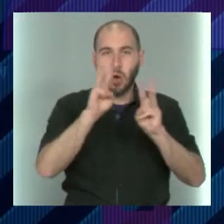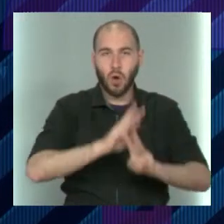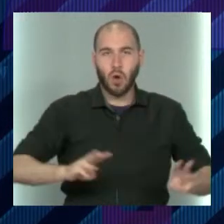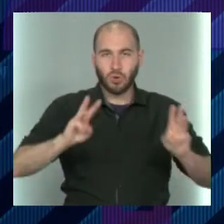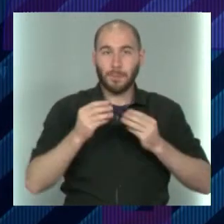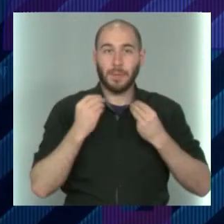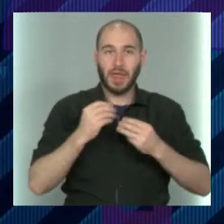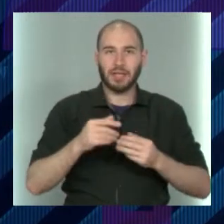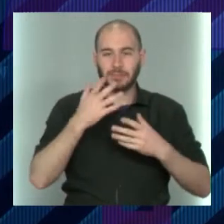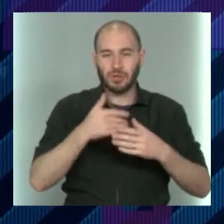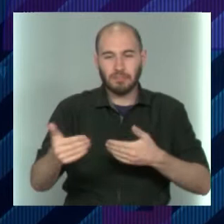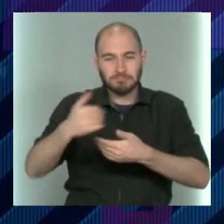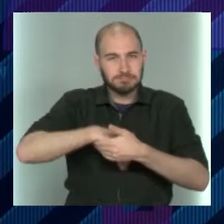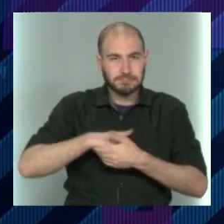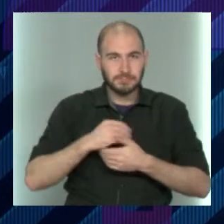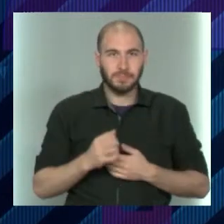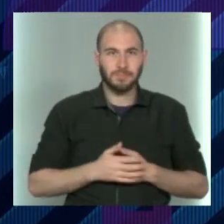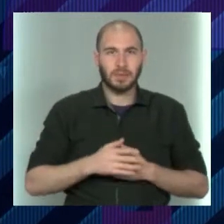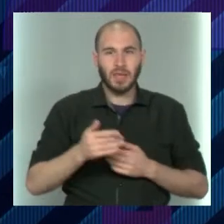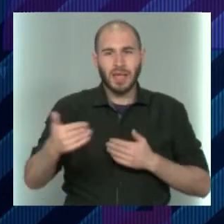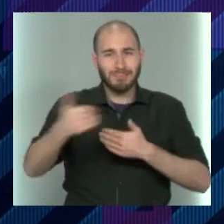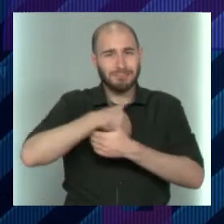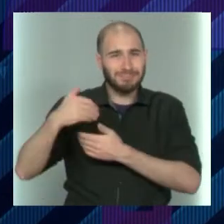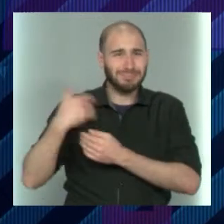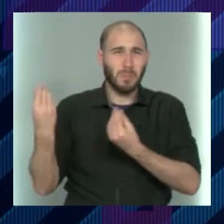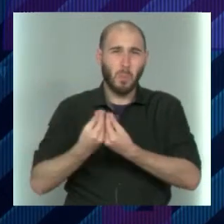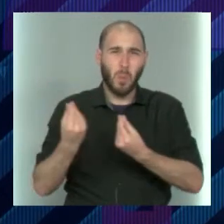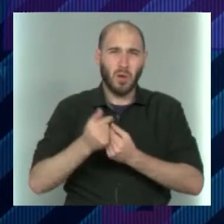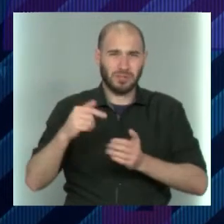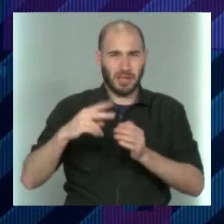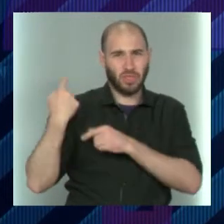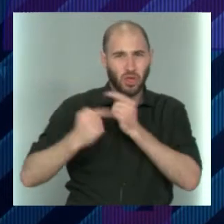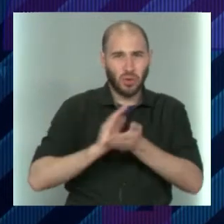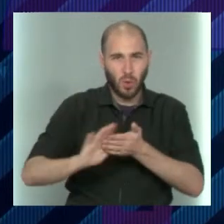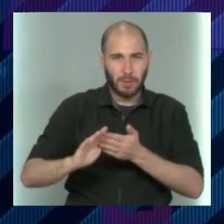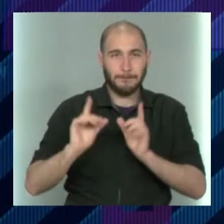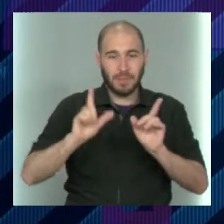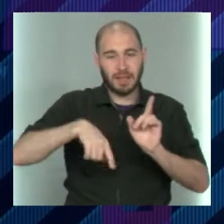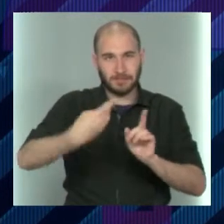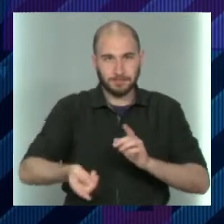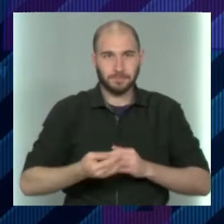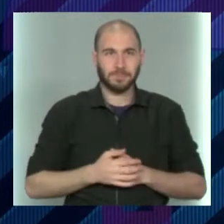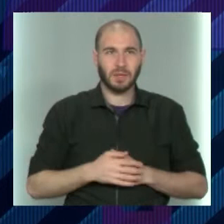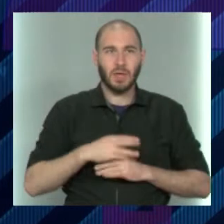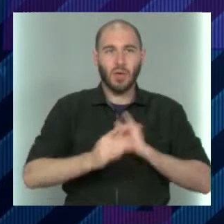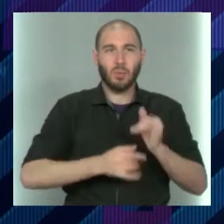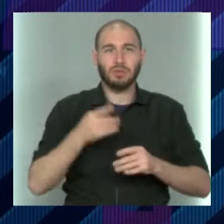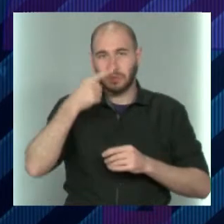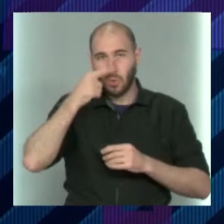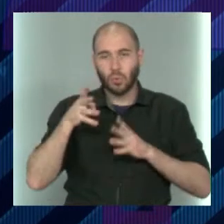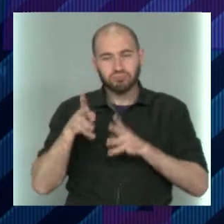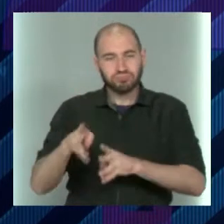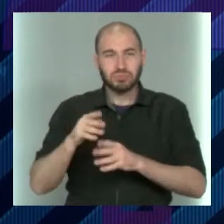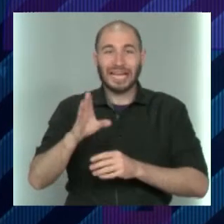Unidas para los Refugiados, uno de los mayores éxodos de la historia reciente. Y en la siguiente placa vamos a hablar de este último ataque de